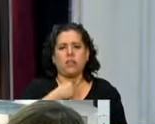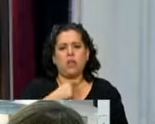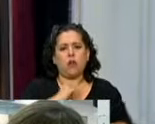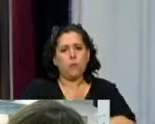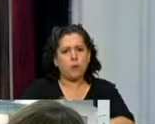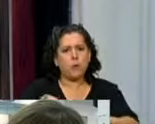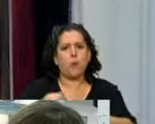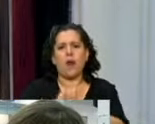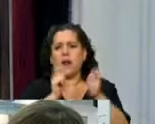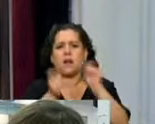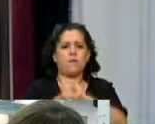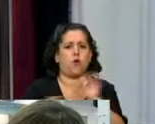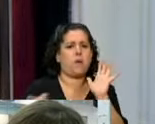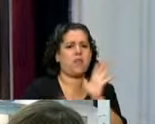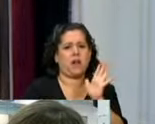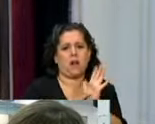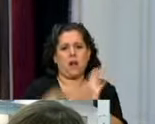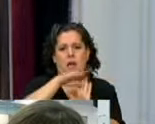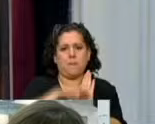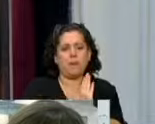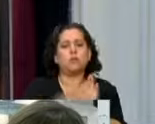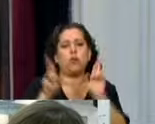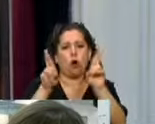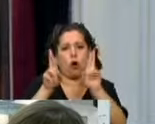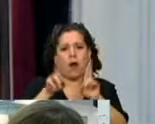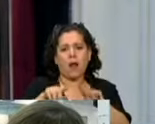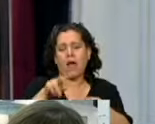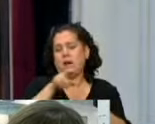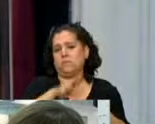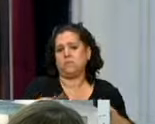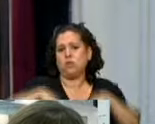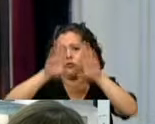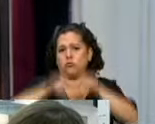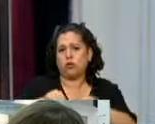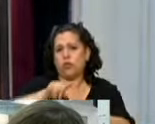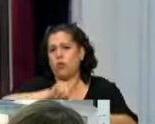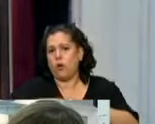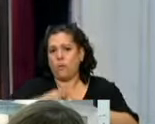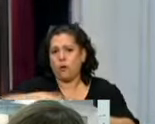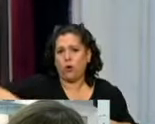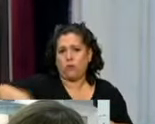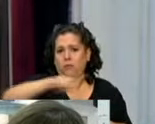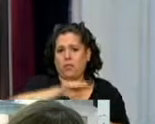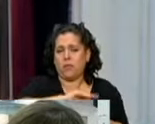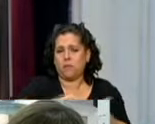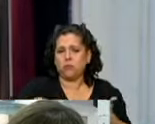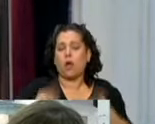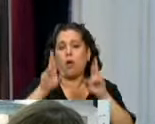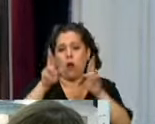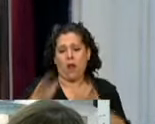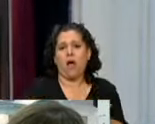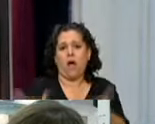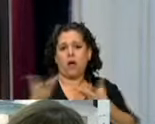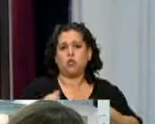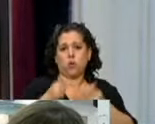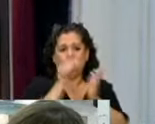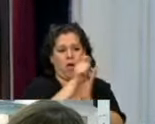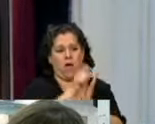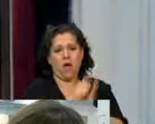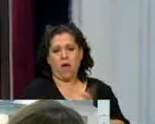suma hacemos coalición Federal pero no está a favor del aumento por ipc de hecho los diputados del quismo son los que vienen diciendo que